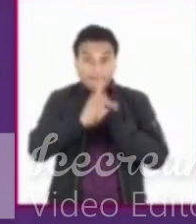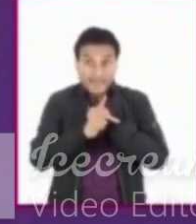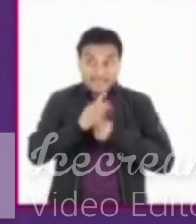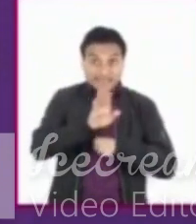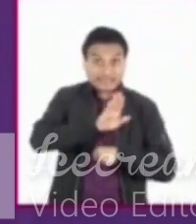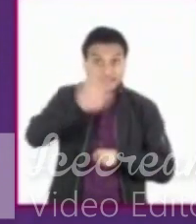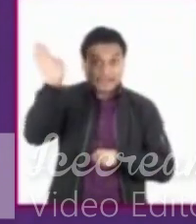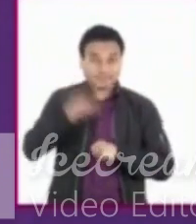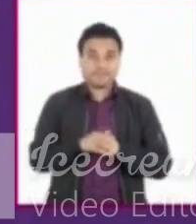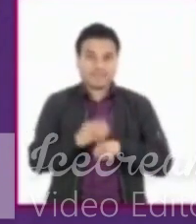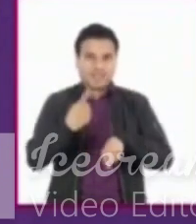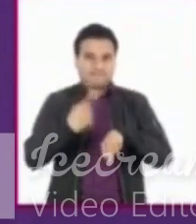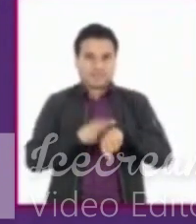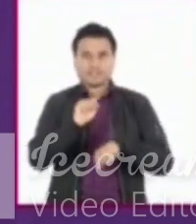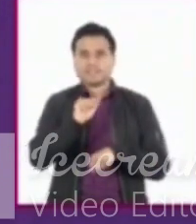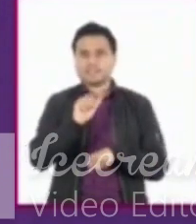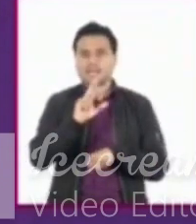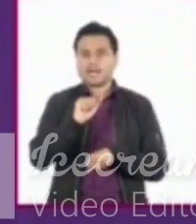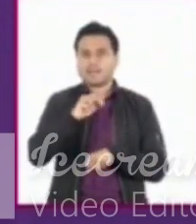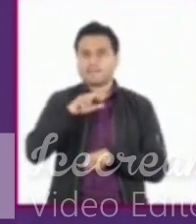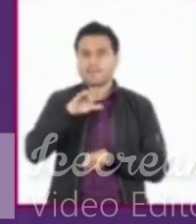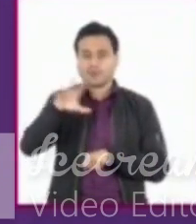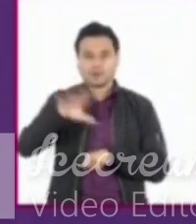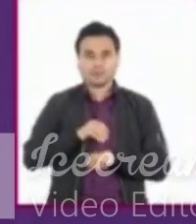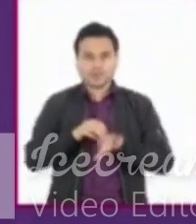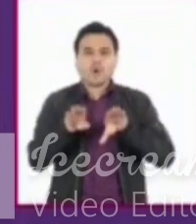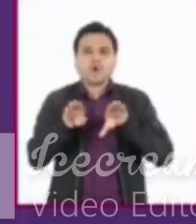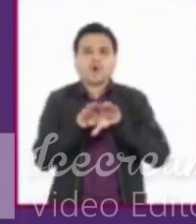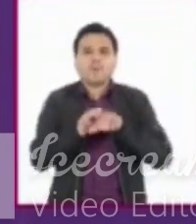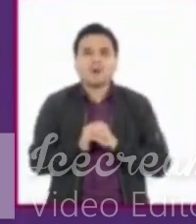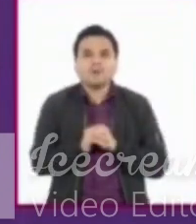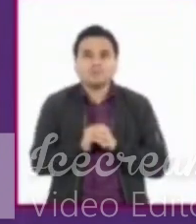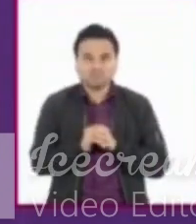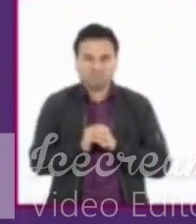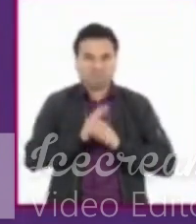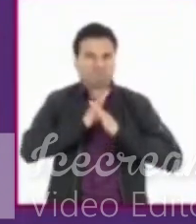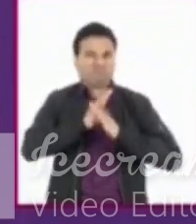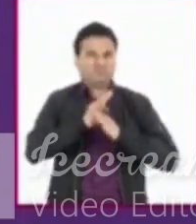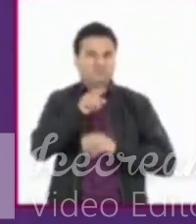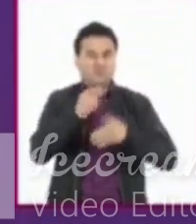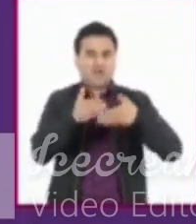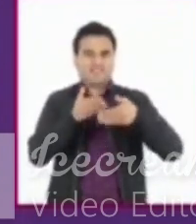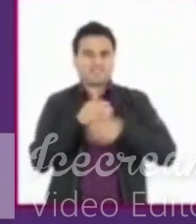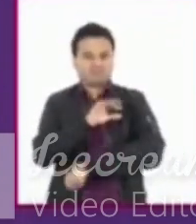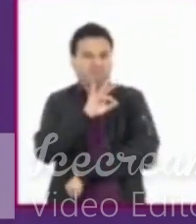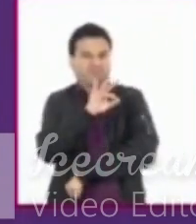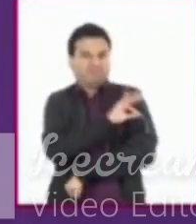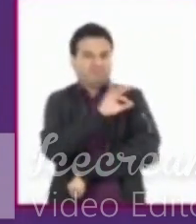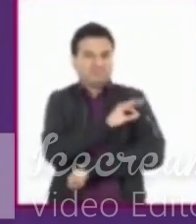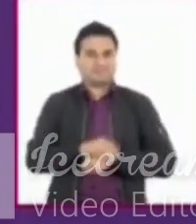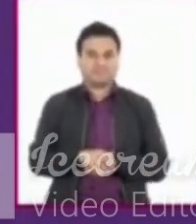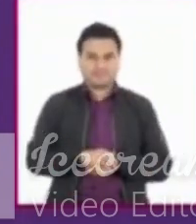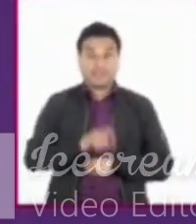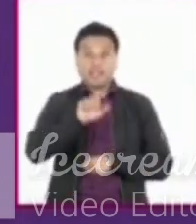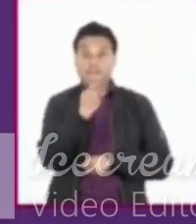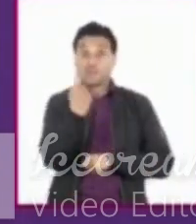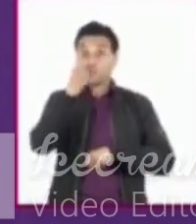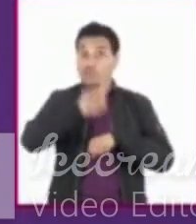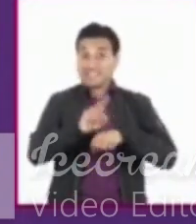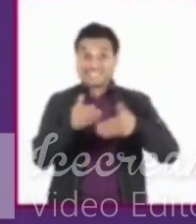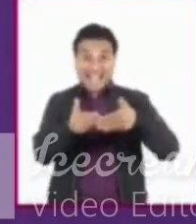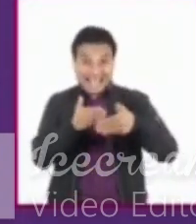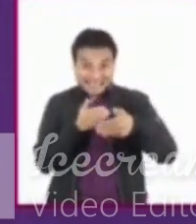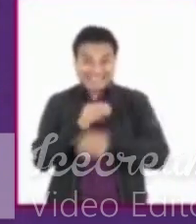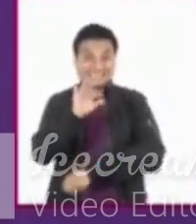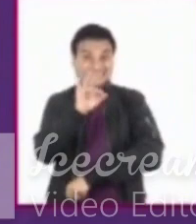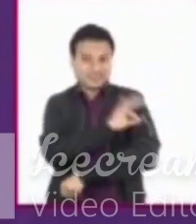prevenir el contagio de sarampión, el instituto recomienda estar vacunado contra esta enfermedad como máximo 21 días antes de salir